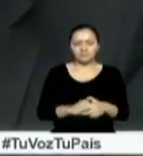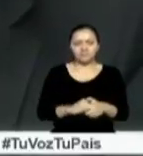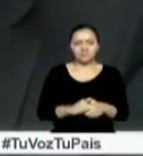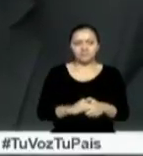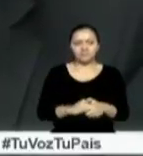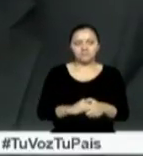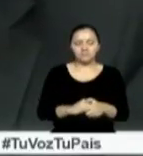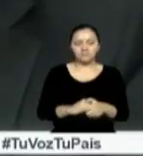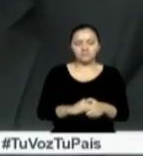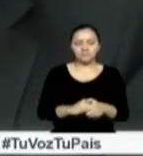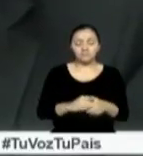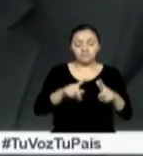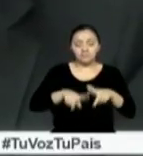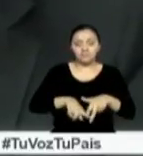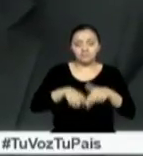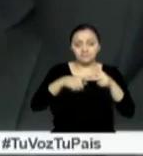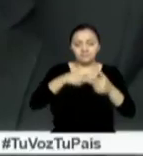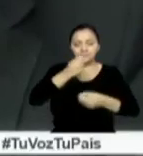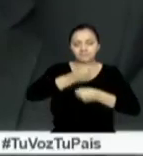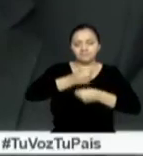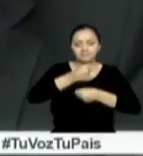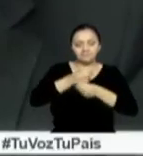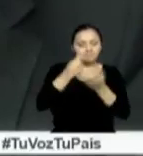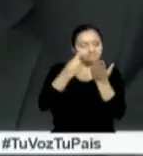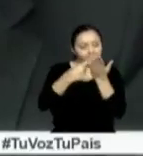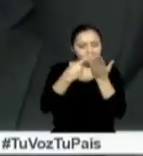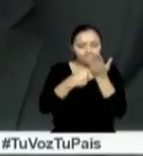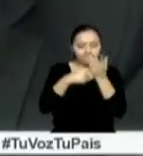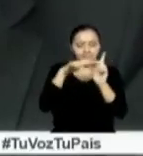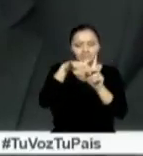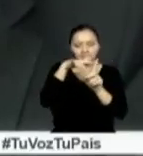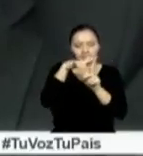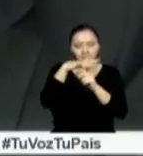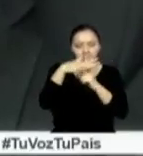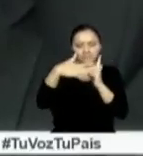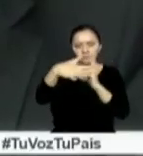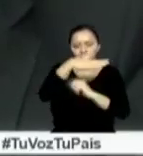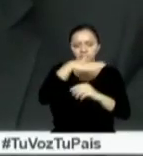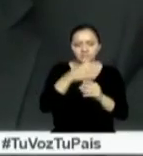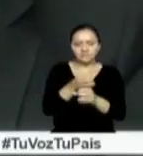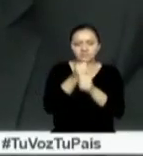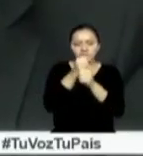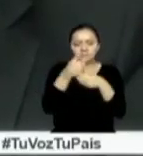Ucrania empecemos a trabajar para examinar la situ de la seguridad euroatlántica